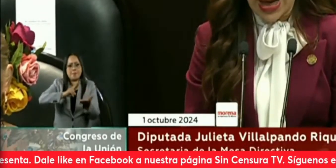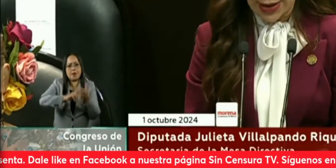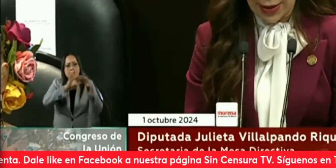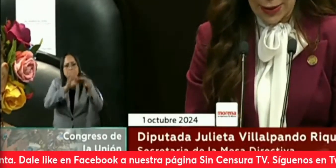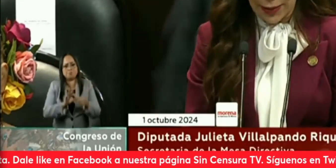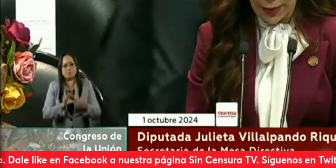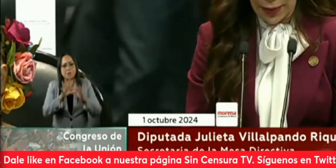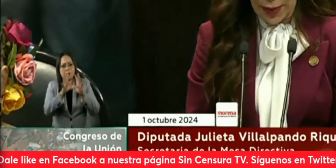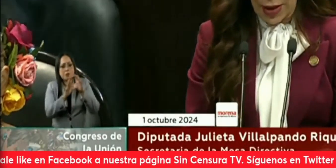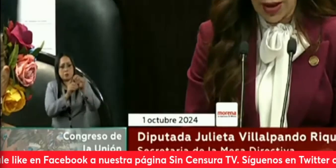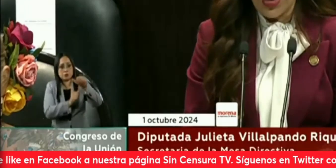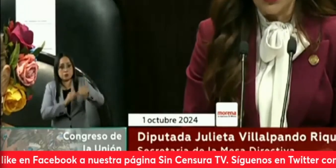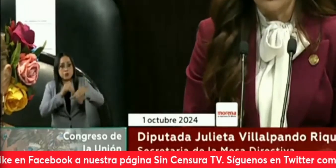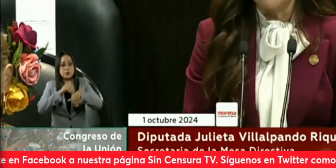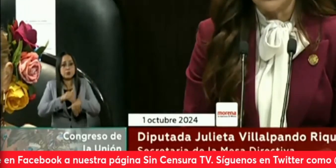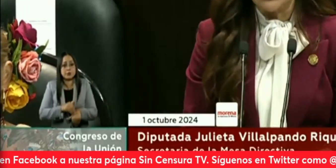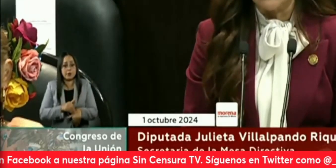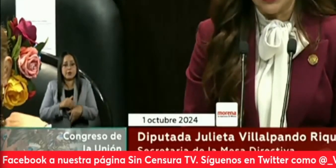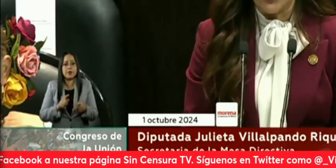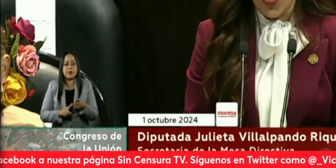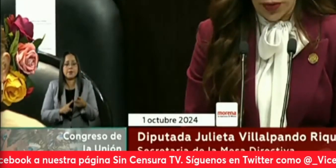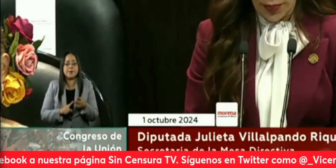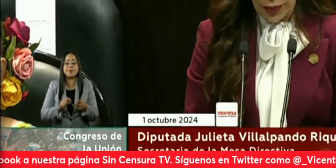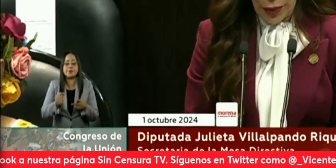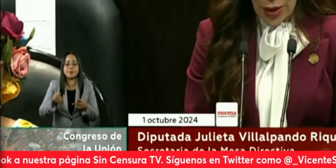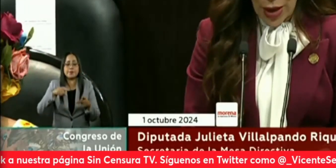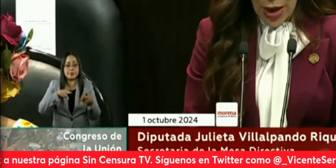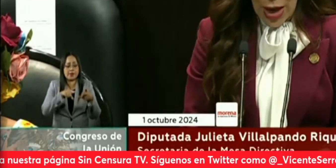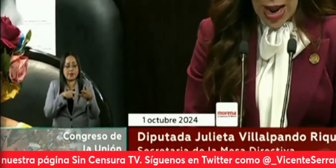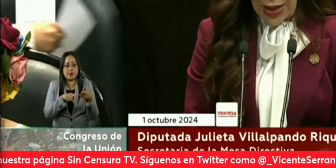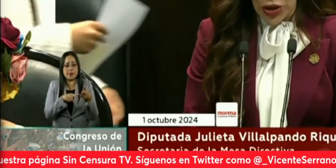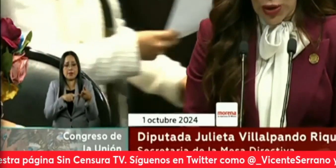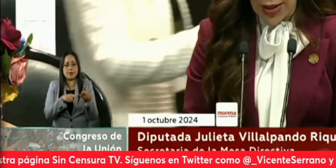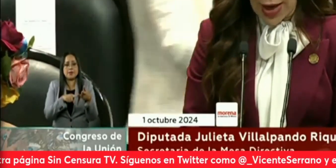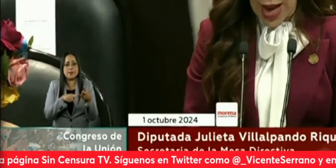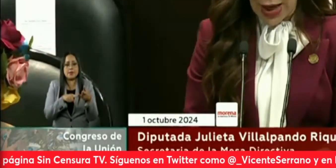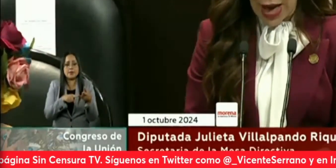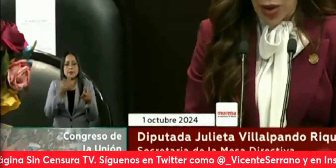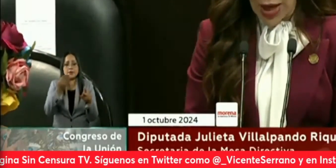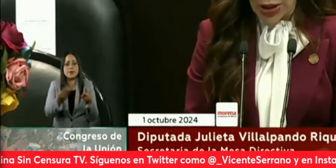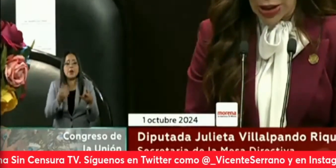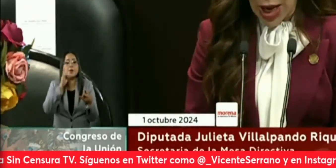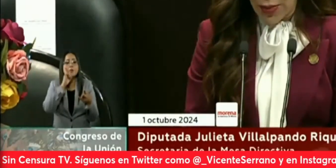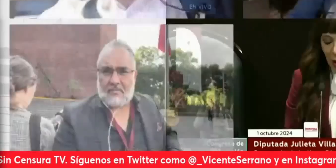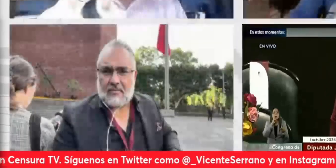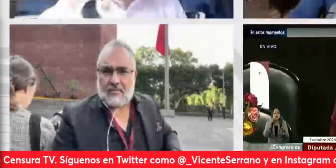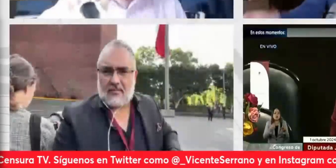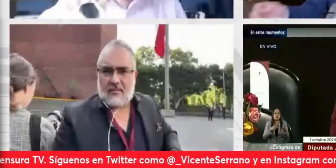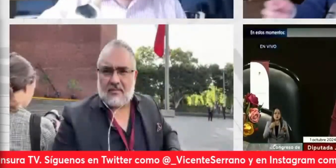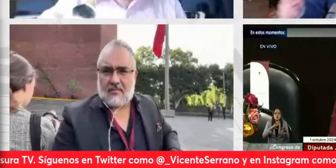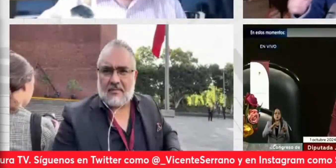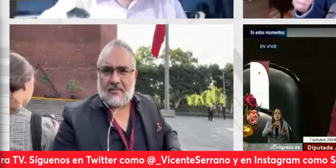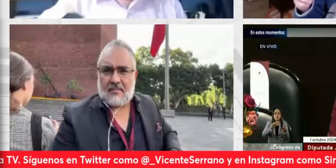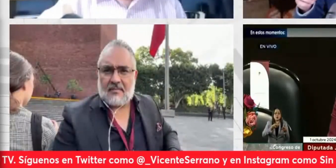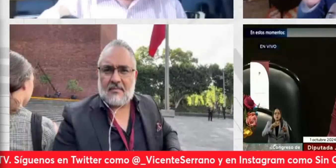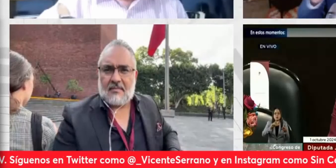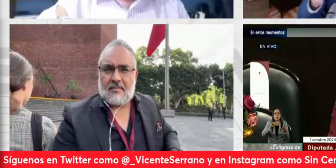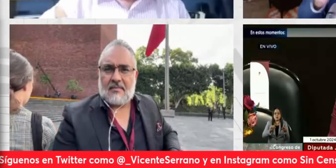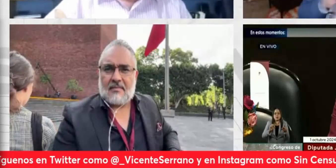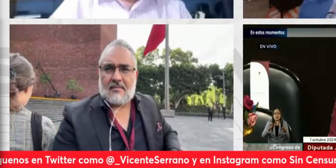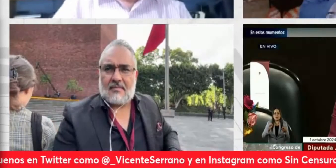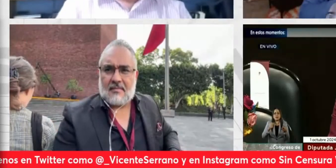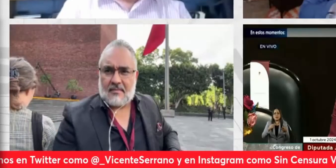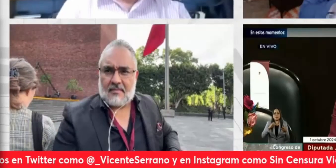presidenta constitucional de los Estados Unidos mexicanos aquí en este gigante de San Lázaro. Y qué interesante, Vicente, que